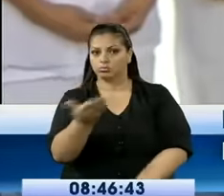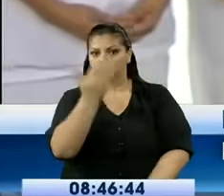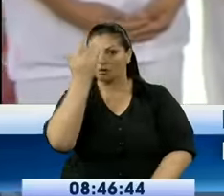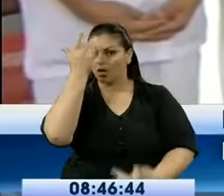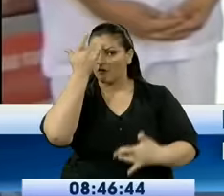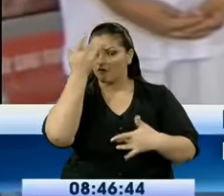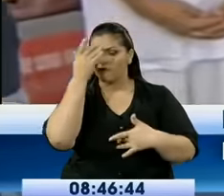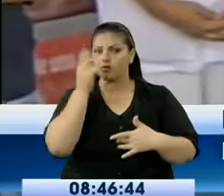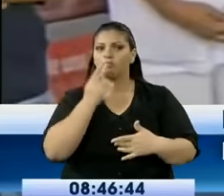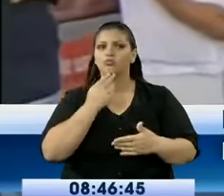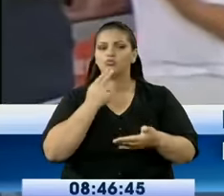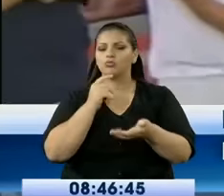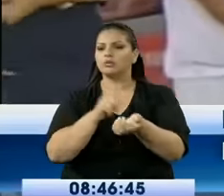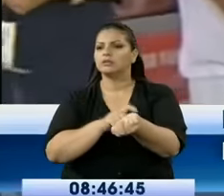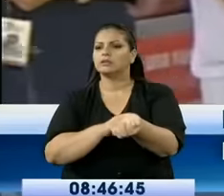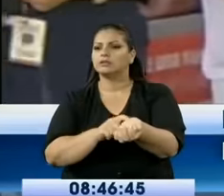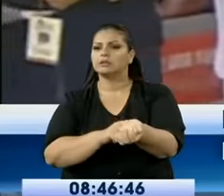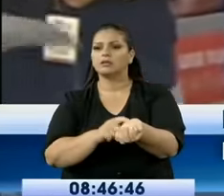por ejemplo,